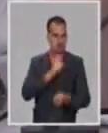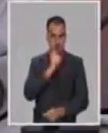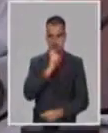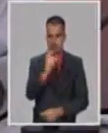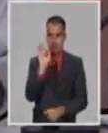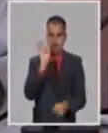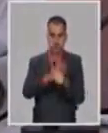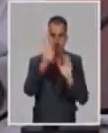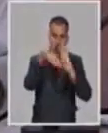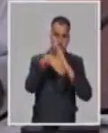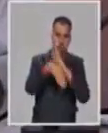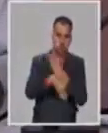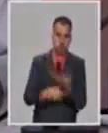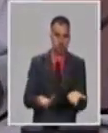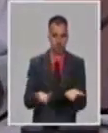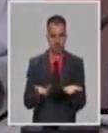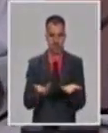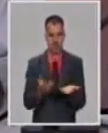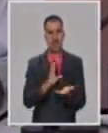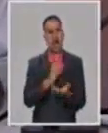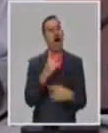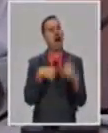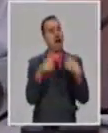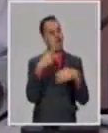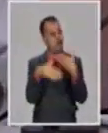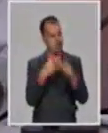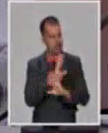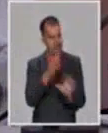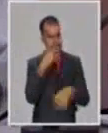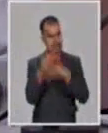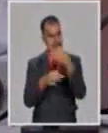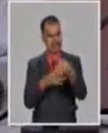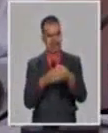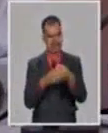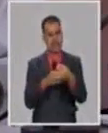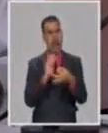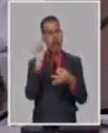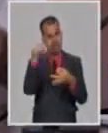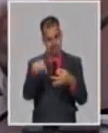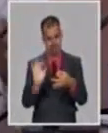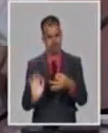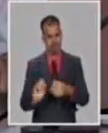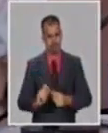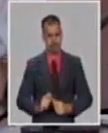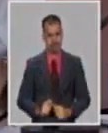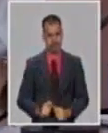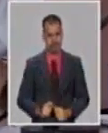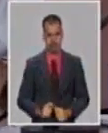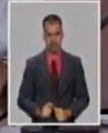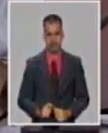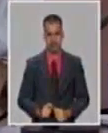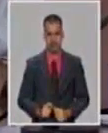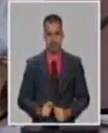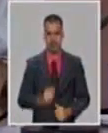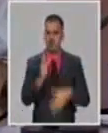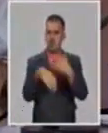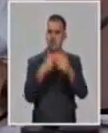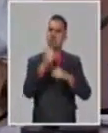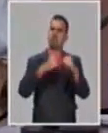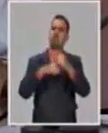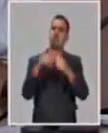problemas, además asociados a lo que hemos explicado anteriormente, que también están presentes en este sentido. Desde los principales problemas estructurales